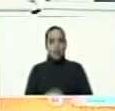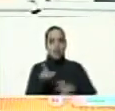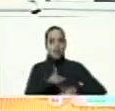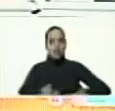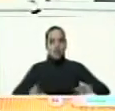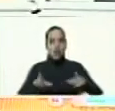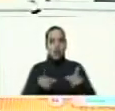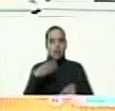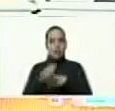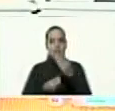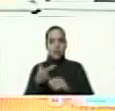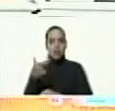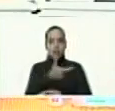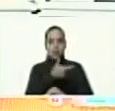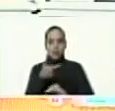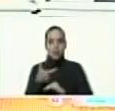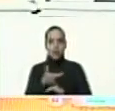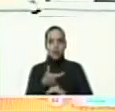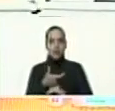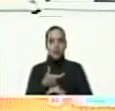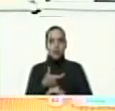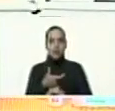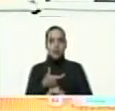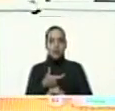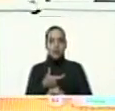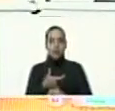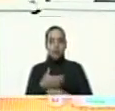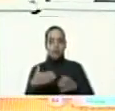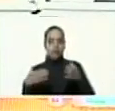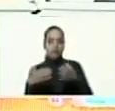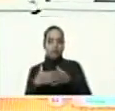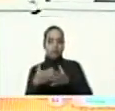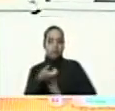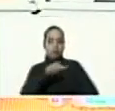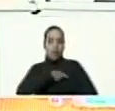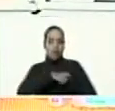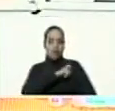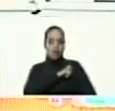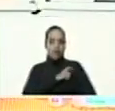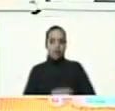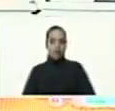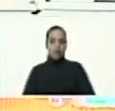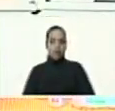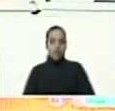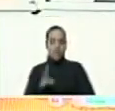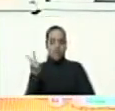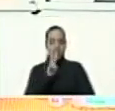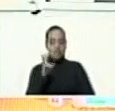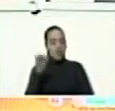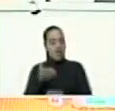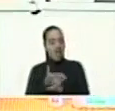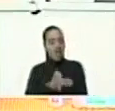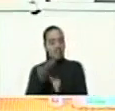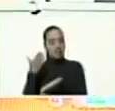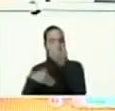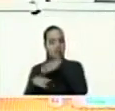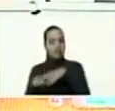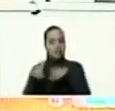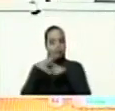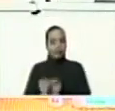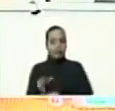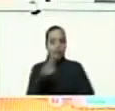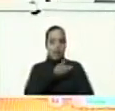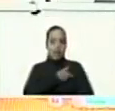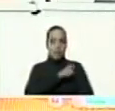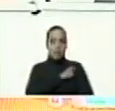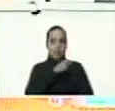gobernaba el Imperio Español, un capitán general. Venezuela era una capitanía general del Imperio Español y aquí la gobernaban,